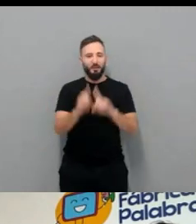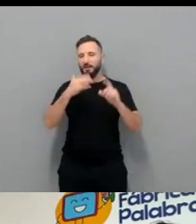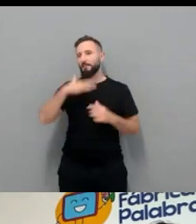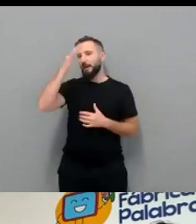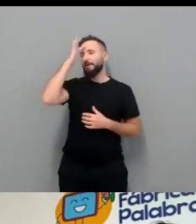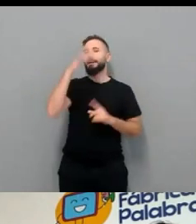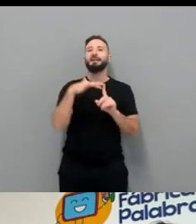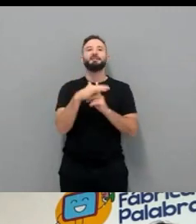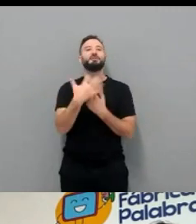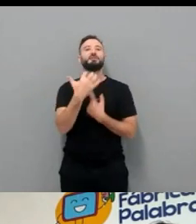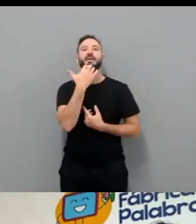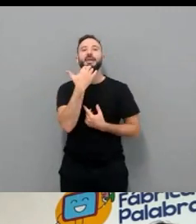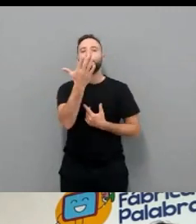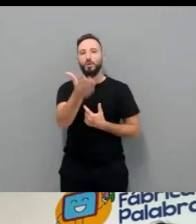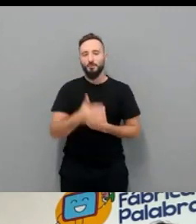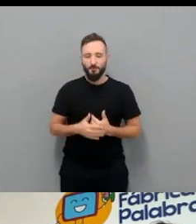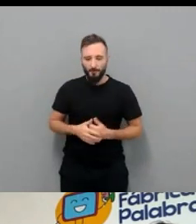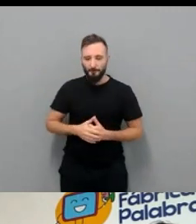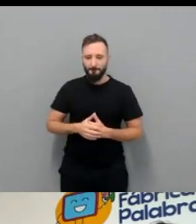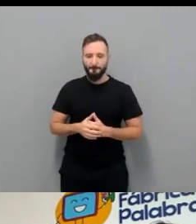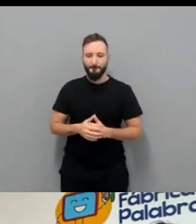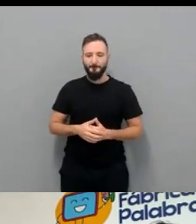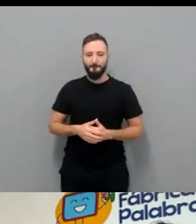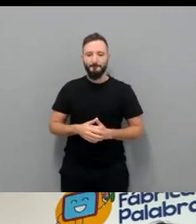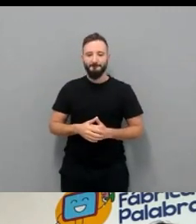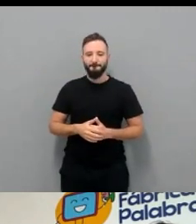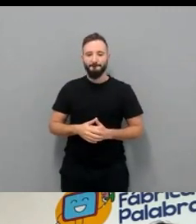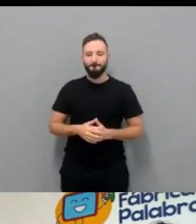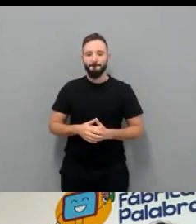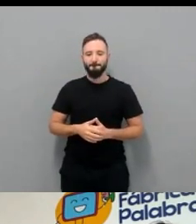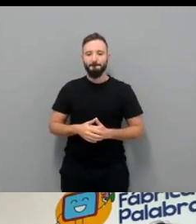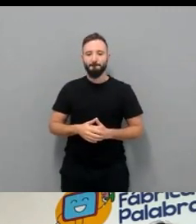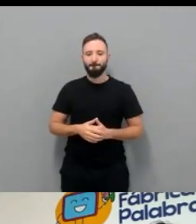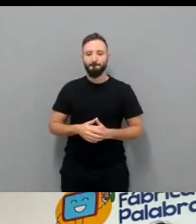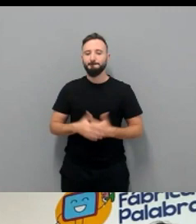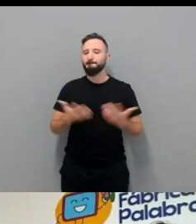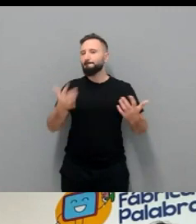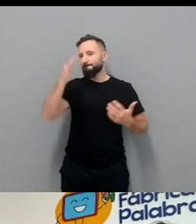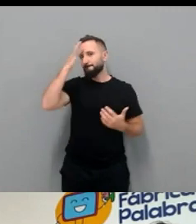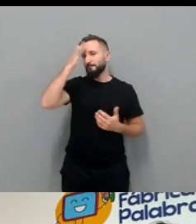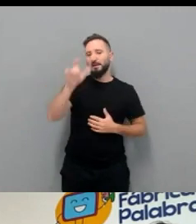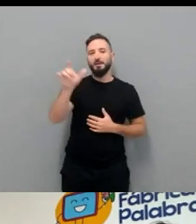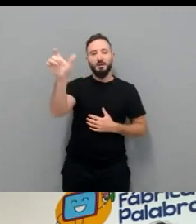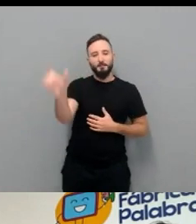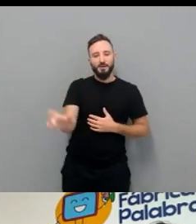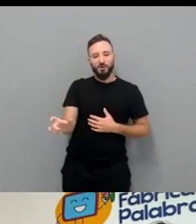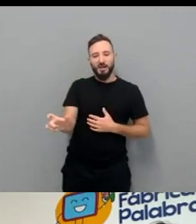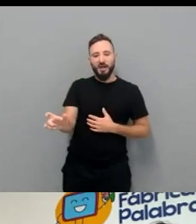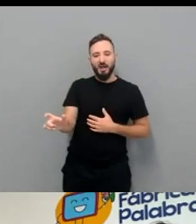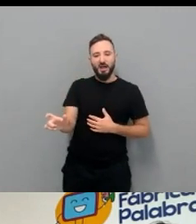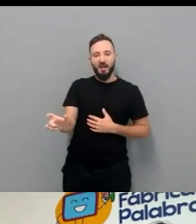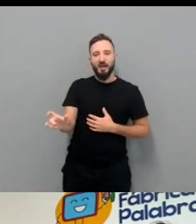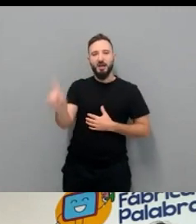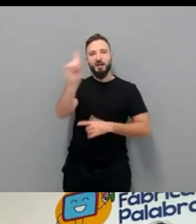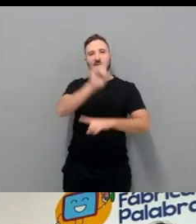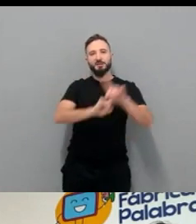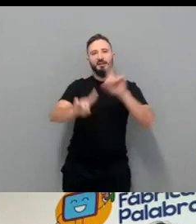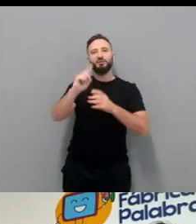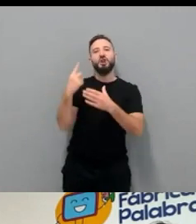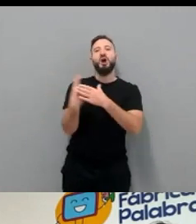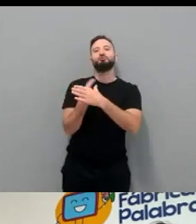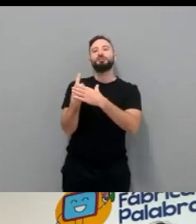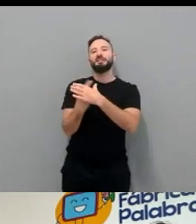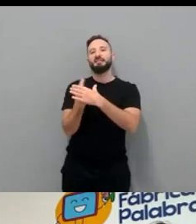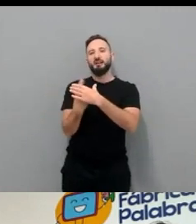caso más evidente de problemas de comunicación. Una persona con trastorno del espectro